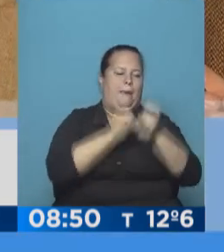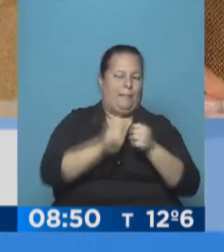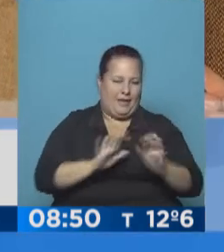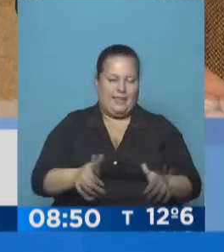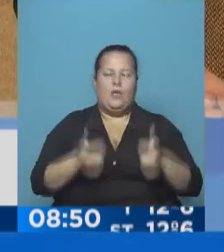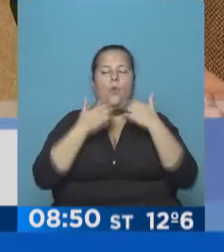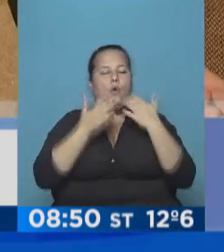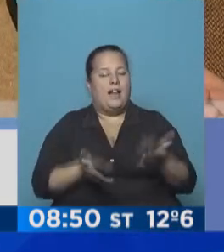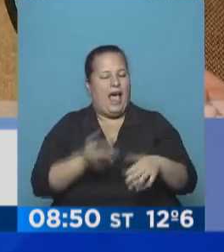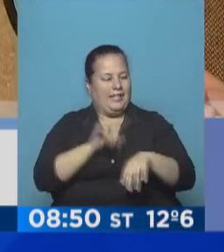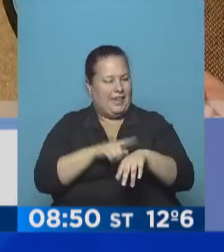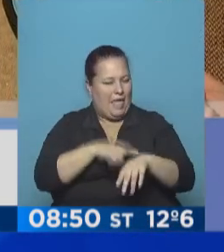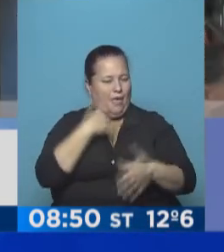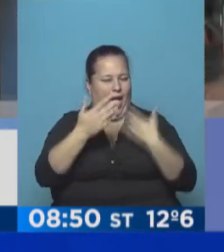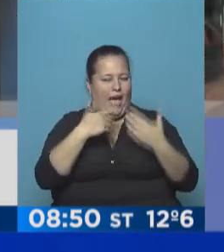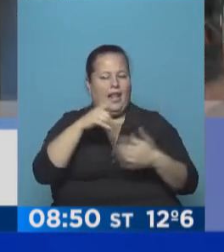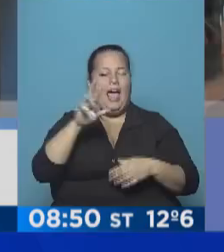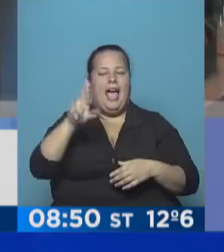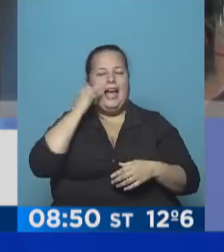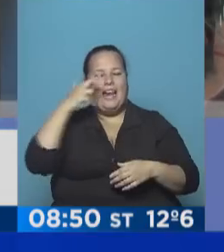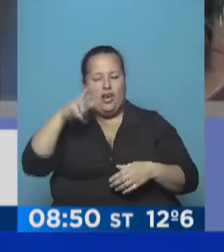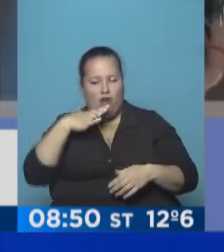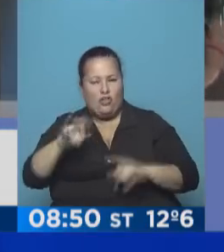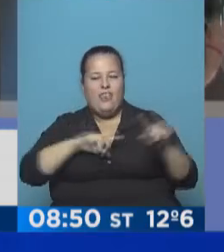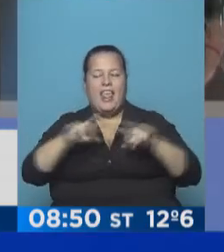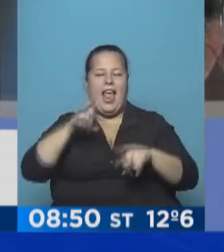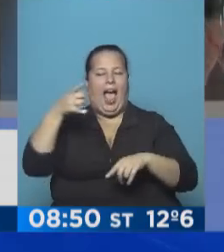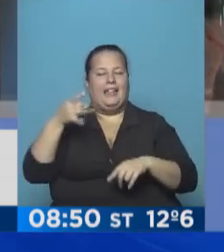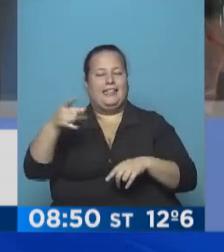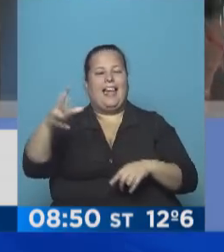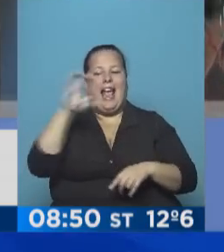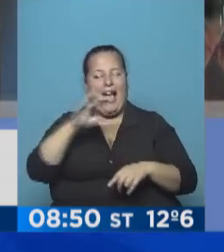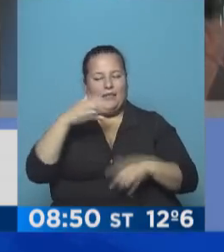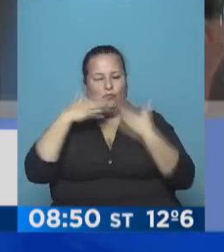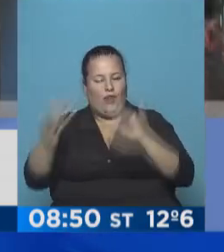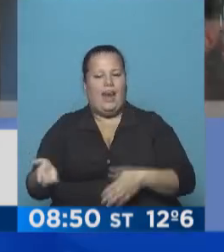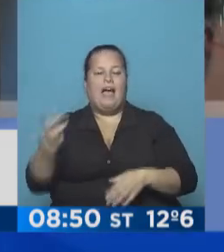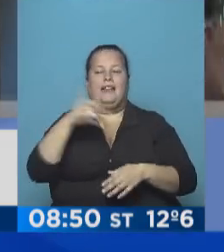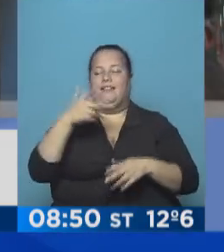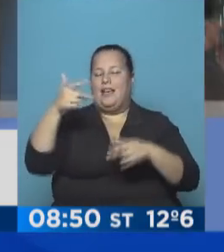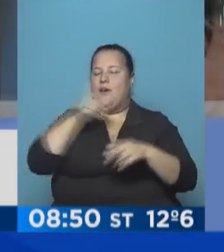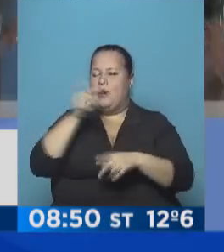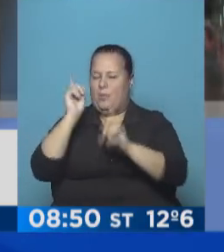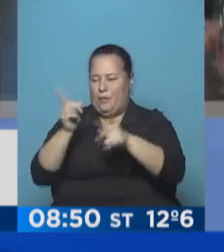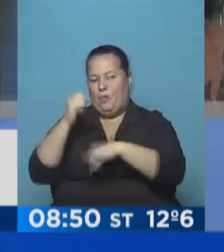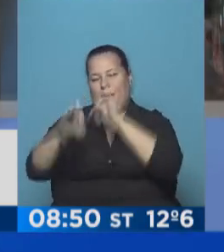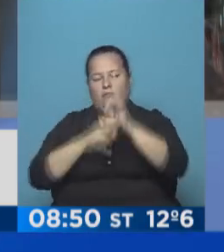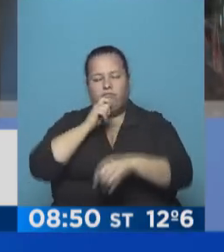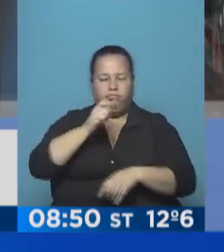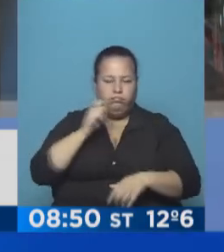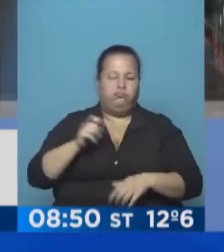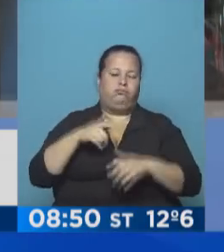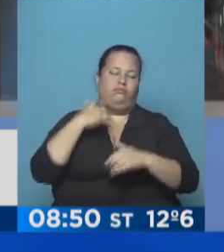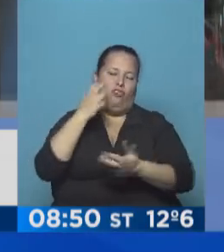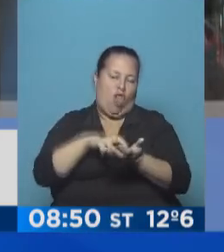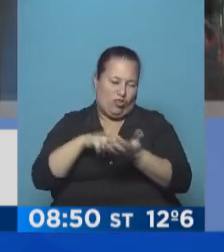Le agradecemos el tiempo, Edgardo Reynoso, recordemos, delegado allí en la estación de Castelar. Muchas gracias. El móvil se queda para ampliar los testimonios y